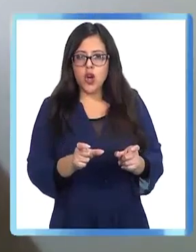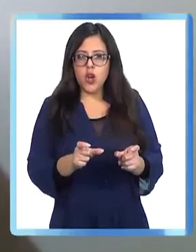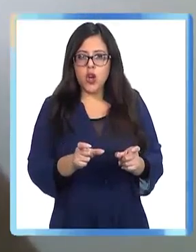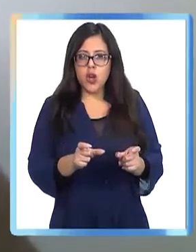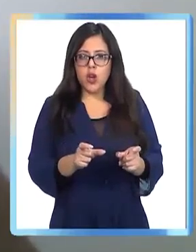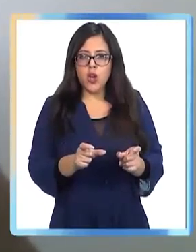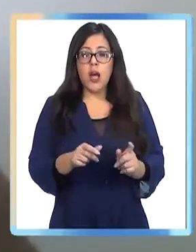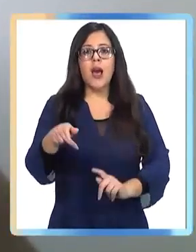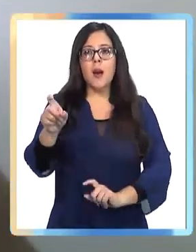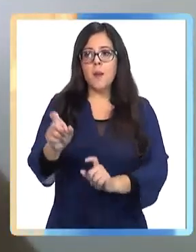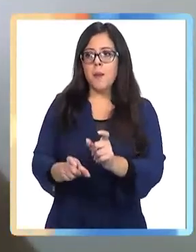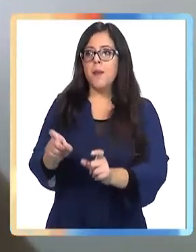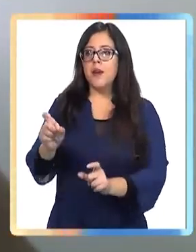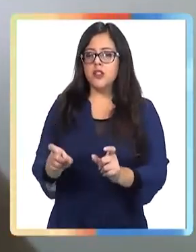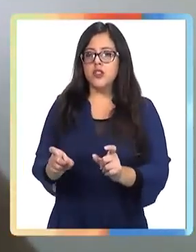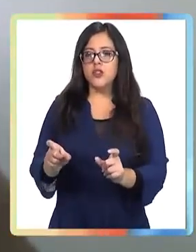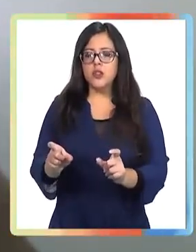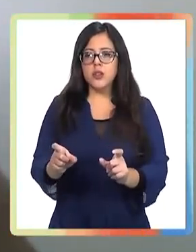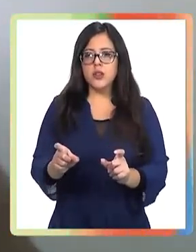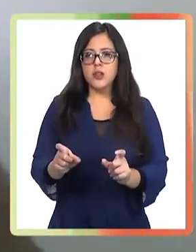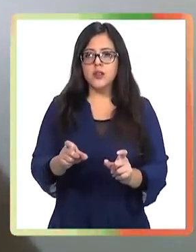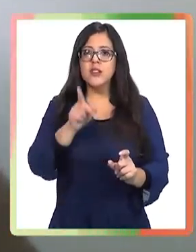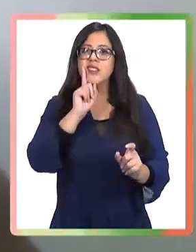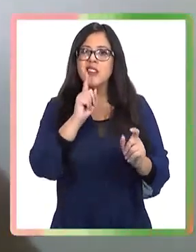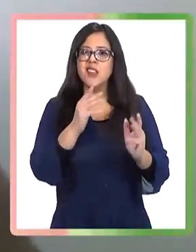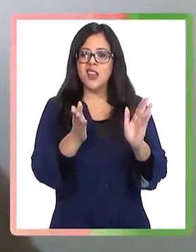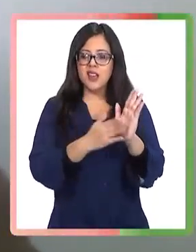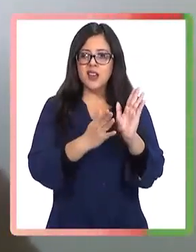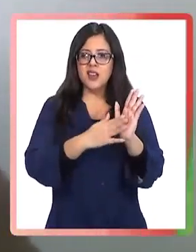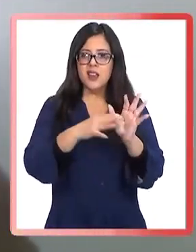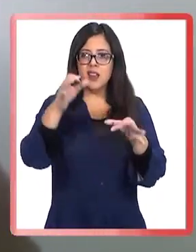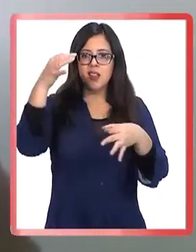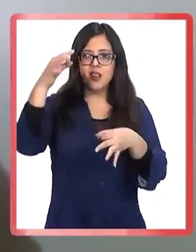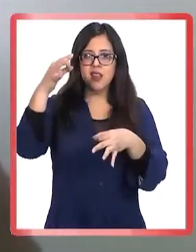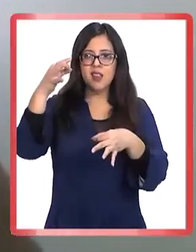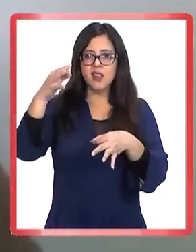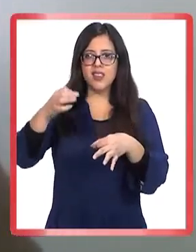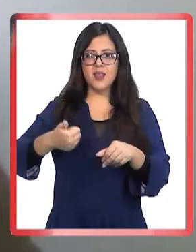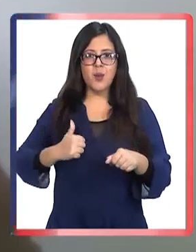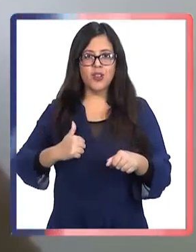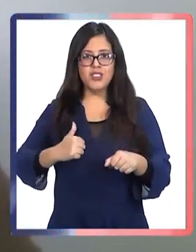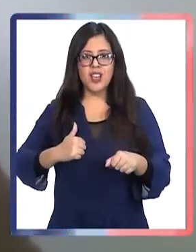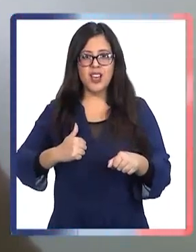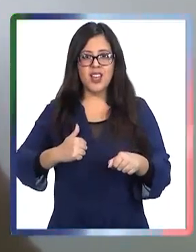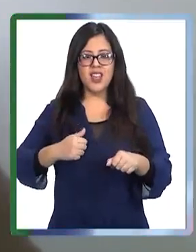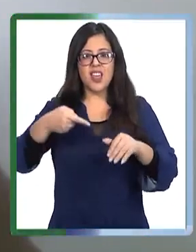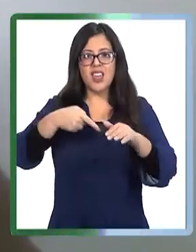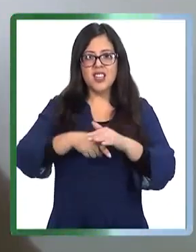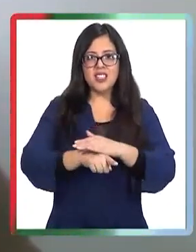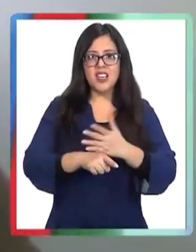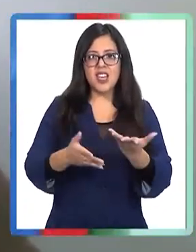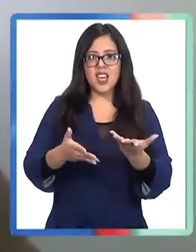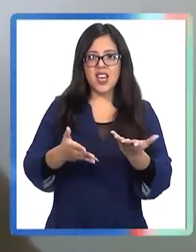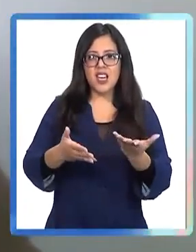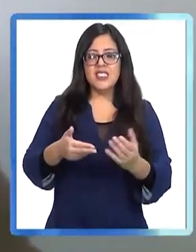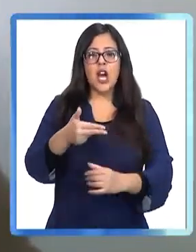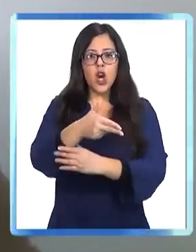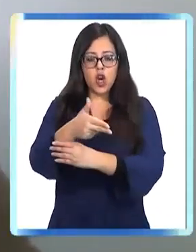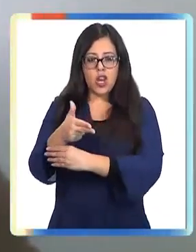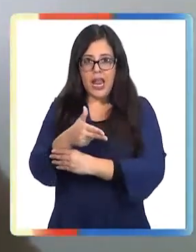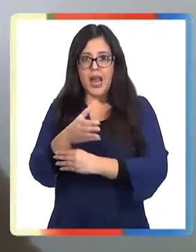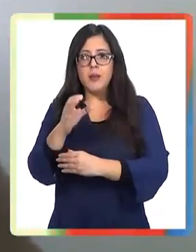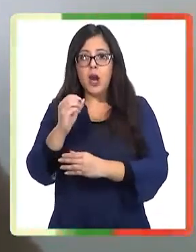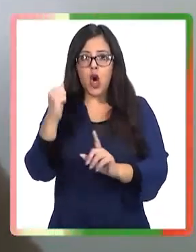controlamos a aquellas personas que tienen antecedentes penales, que ingresan con armas blancas, con armas